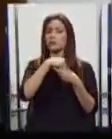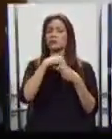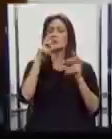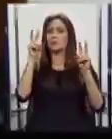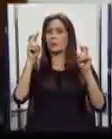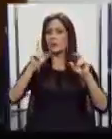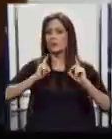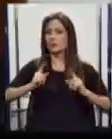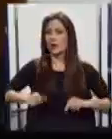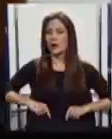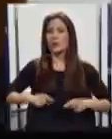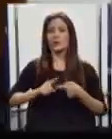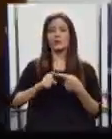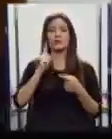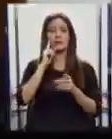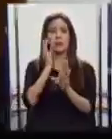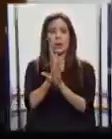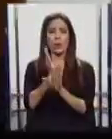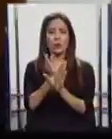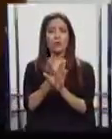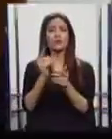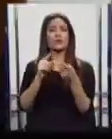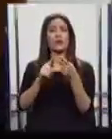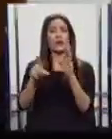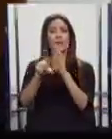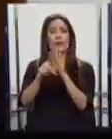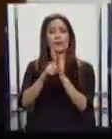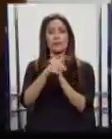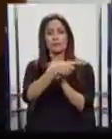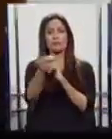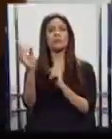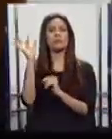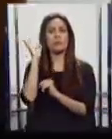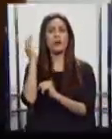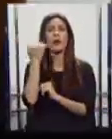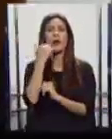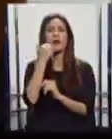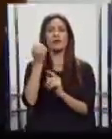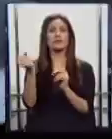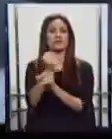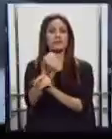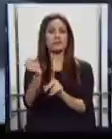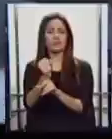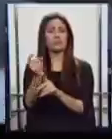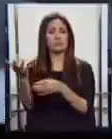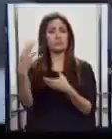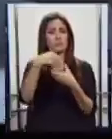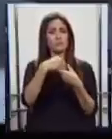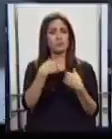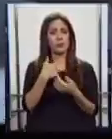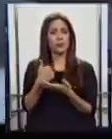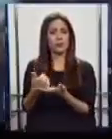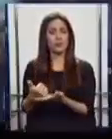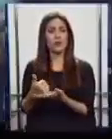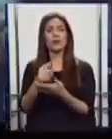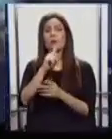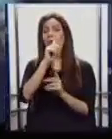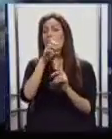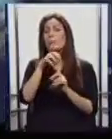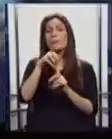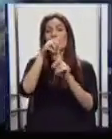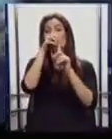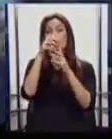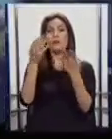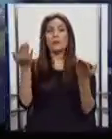salud, apoyo psicológico y legal a las mujeres que estén en estado de indefensión. Moreno fijó como prioridad la erradicación de un